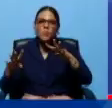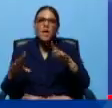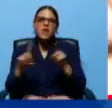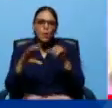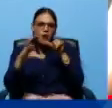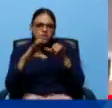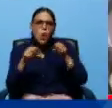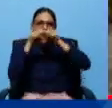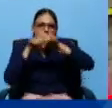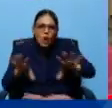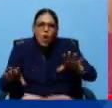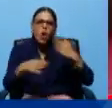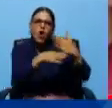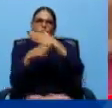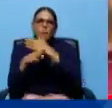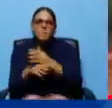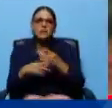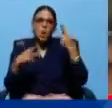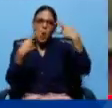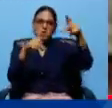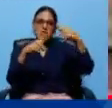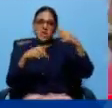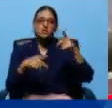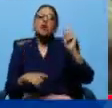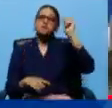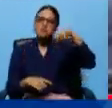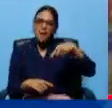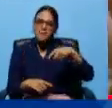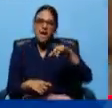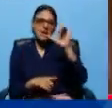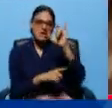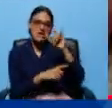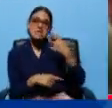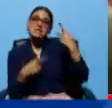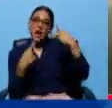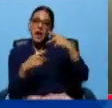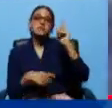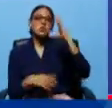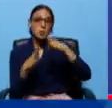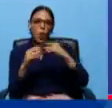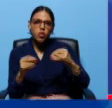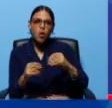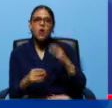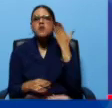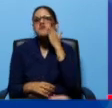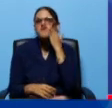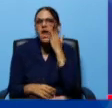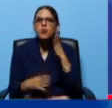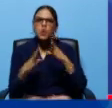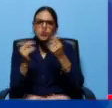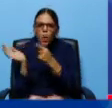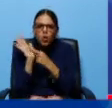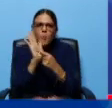transmitiendo por TikTok Live, Instagram Live, Facebook Live,